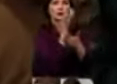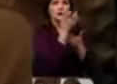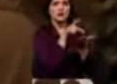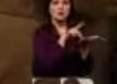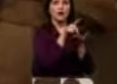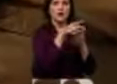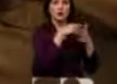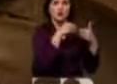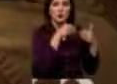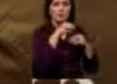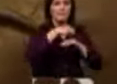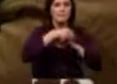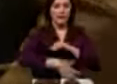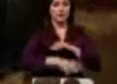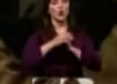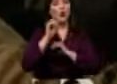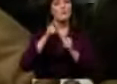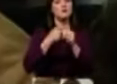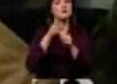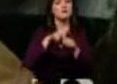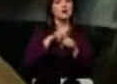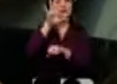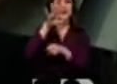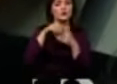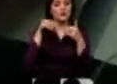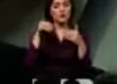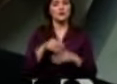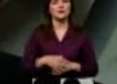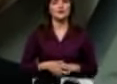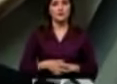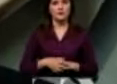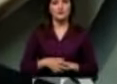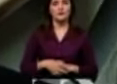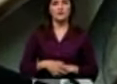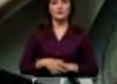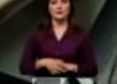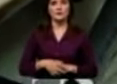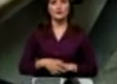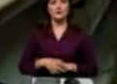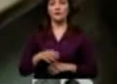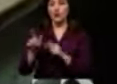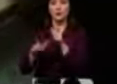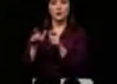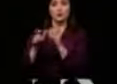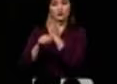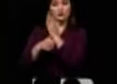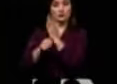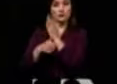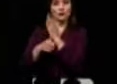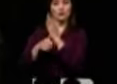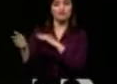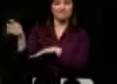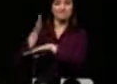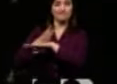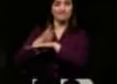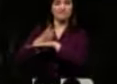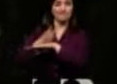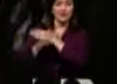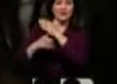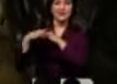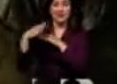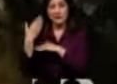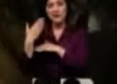$15 o pérdida y primera vez $5. Muy bien. Y quizás para aquellas personas que portan la cédula anterior y quizás tienen